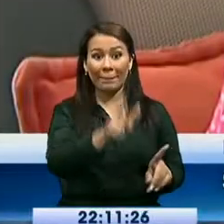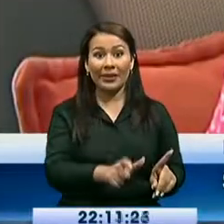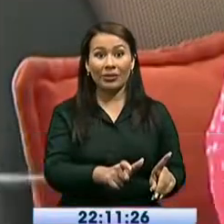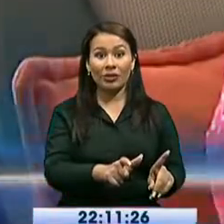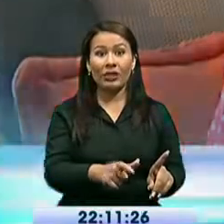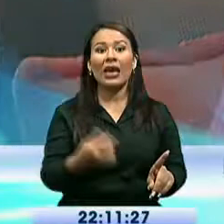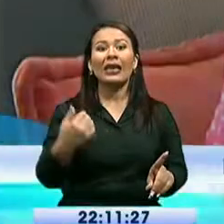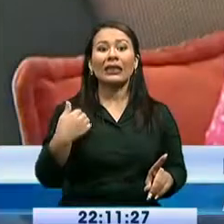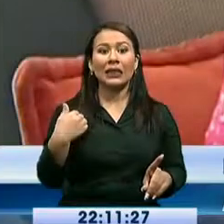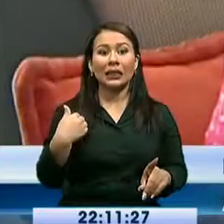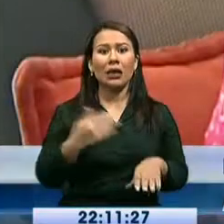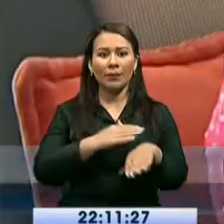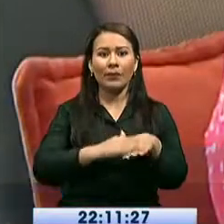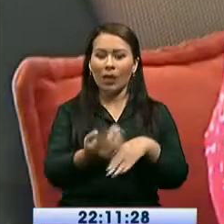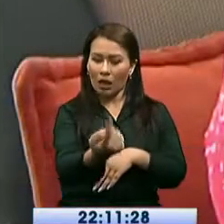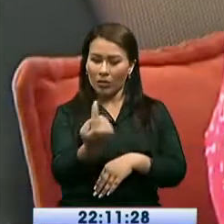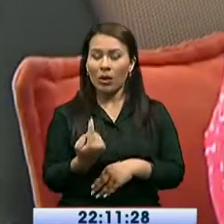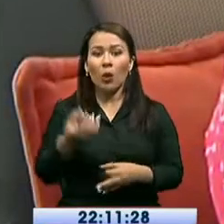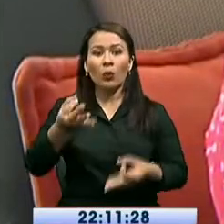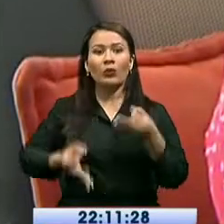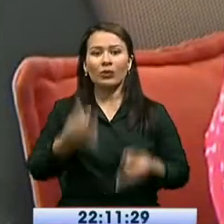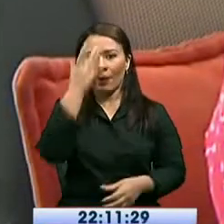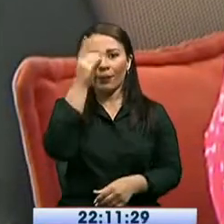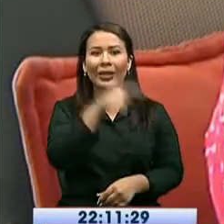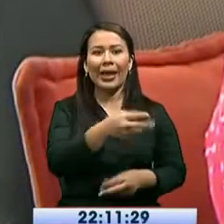tenía un auto de llamamiento a juicio. Tráfico de